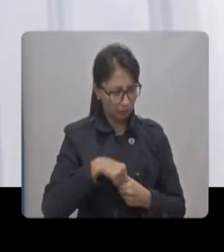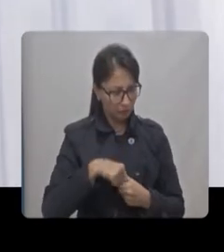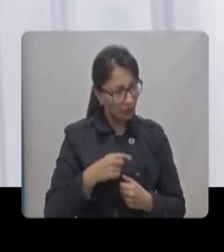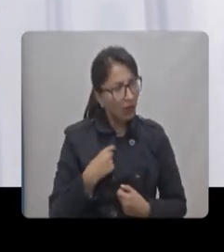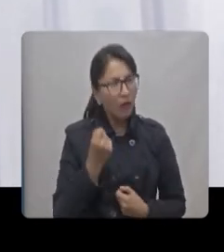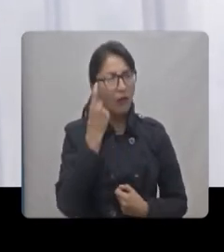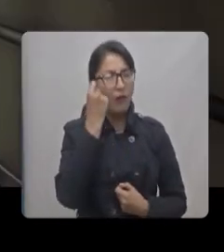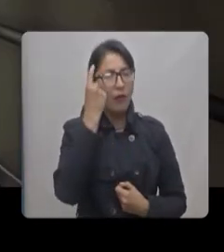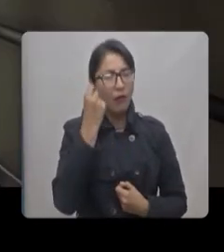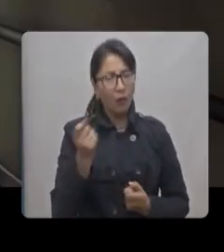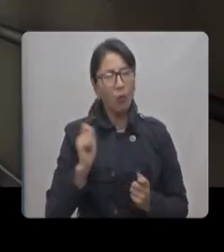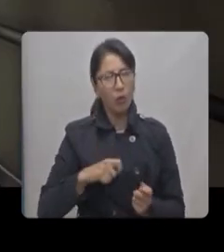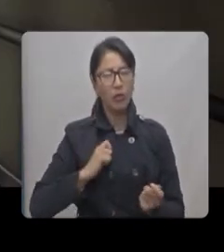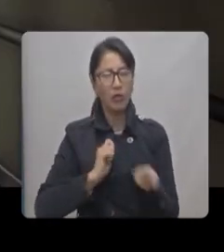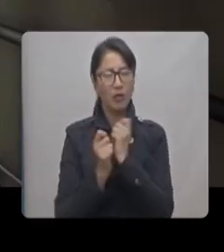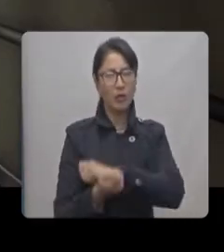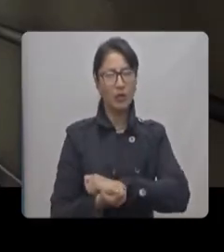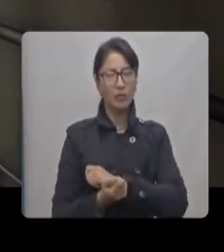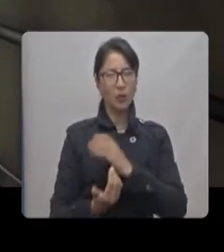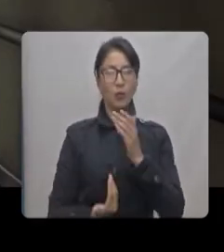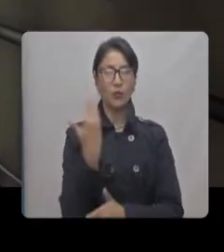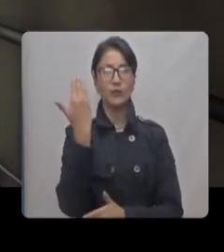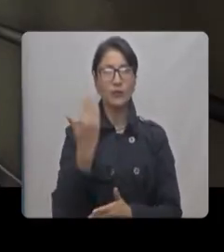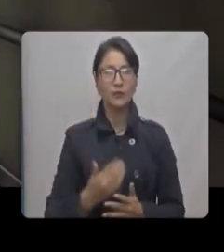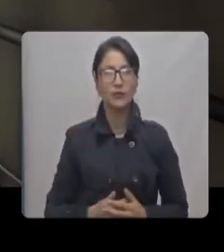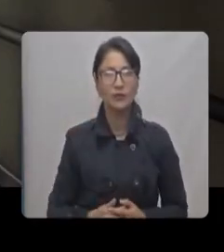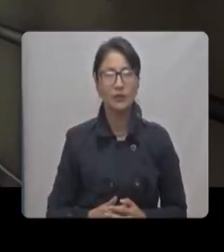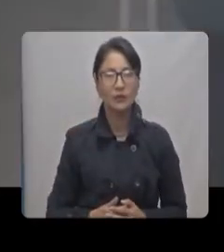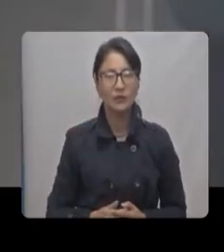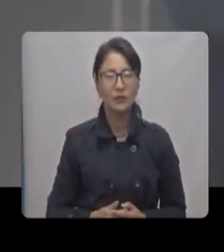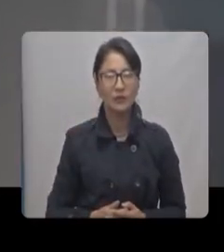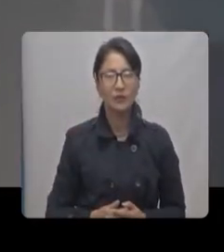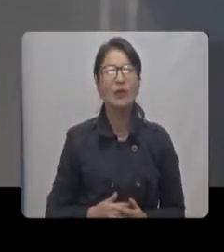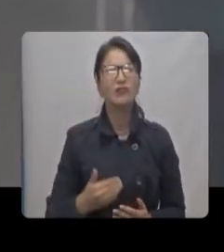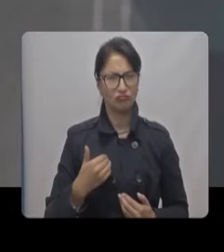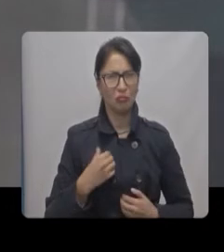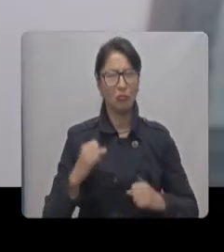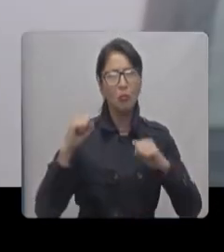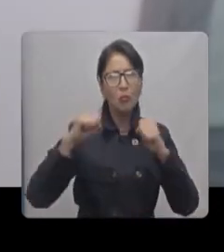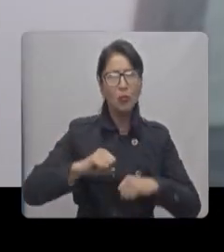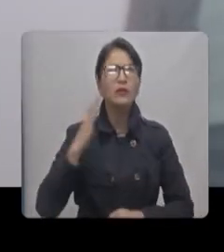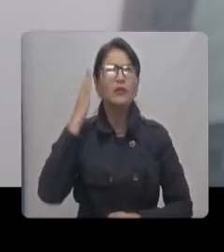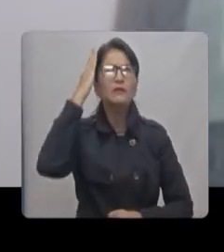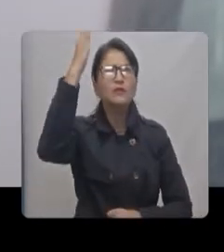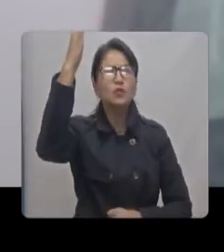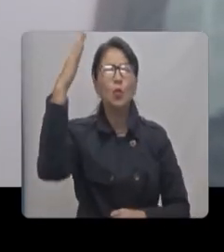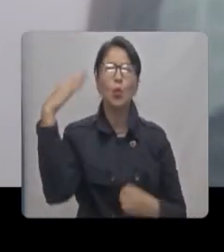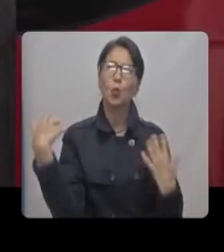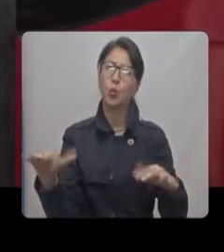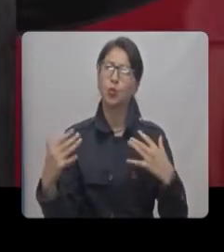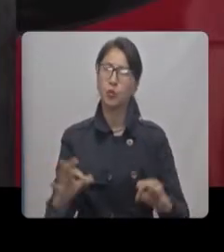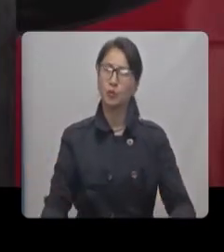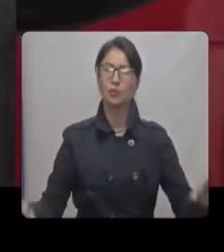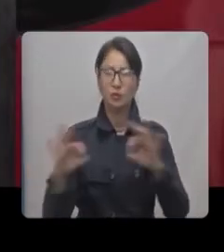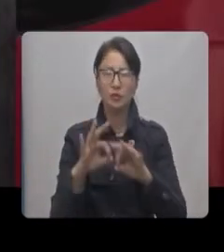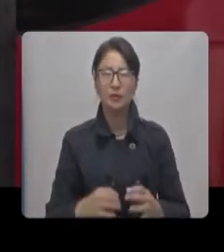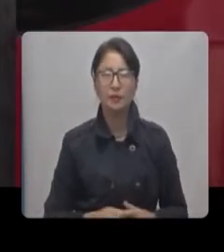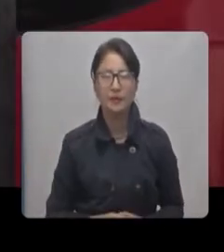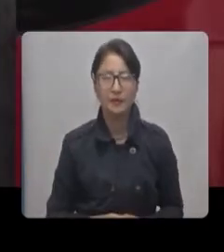aquí descubrí que puedo reinventarlo porque sé que puedo llegar muy lejos